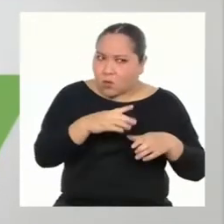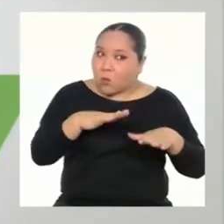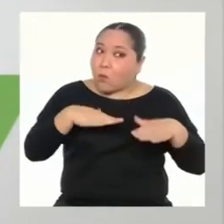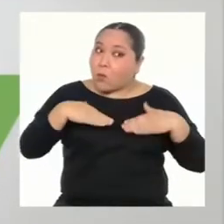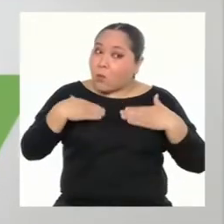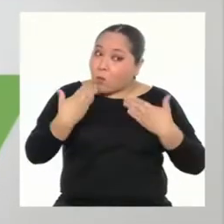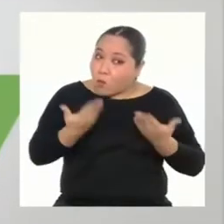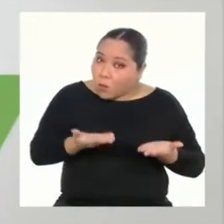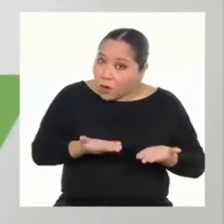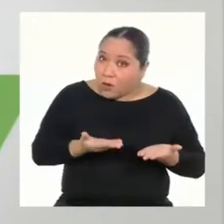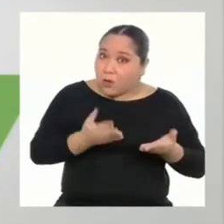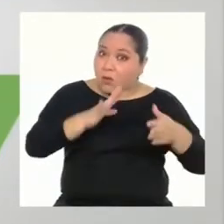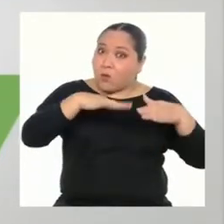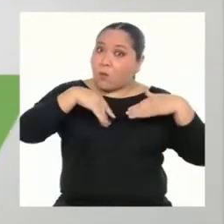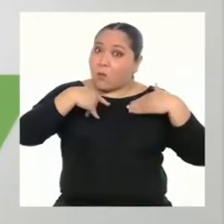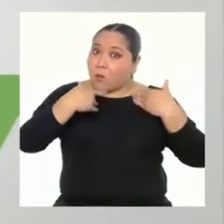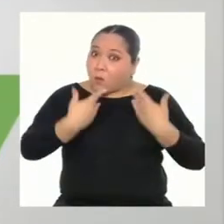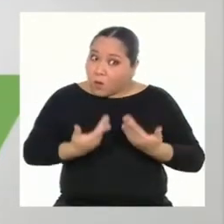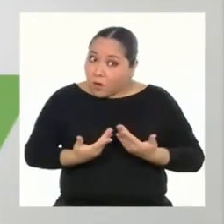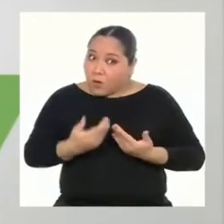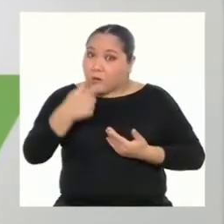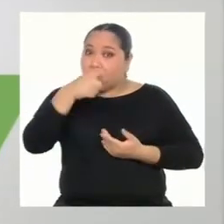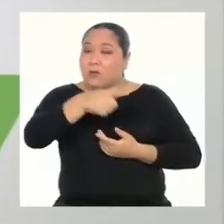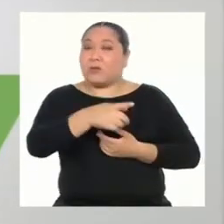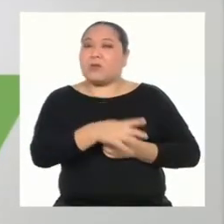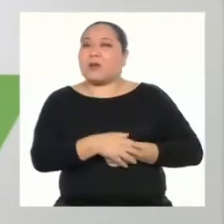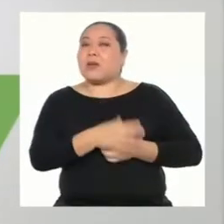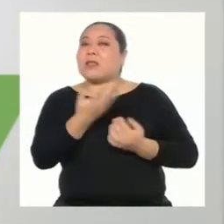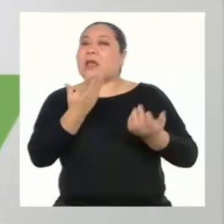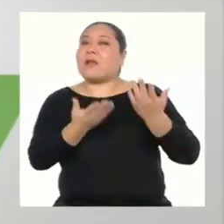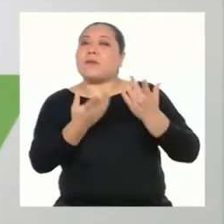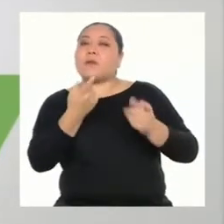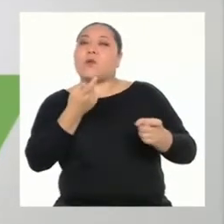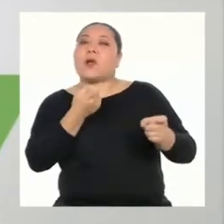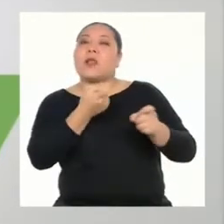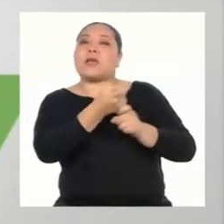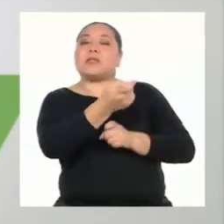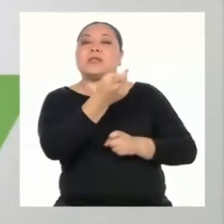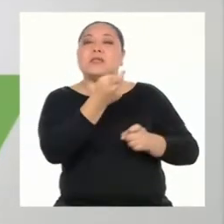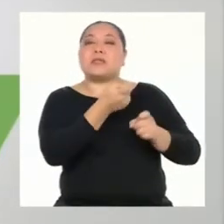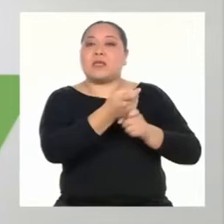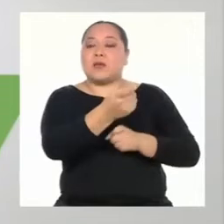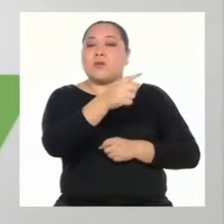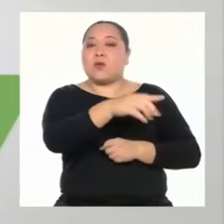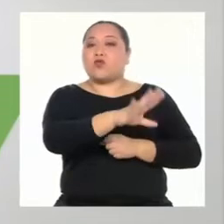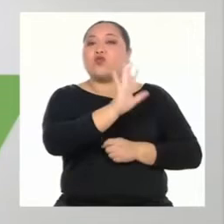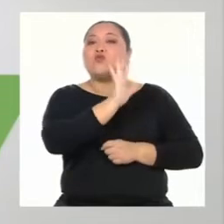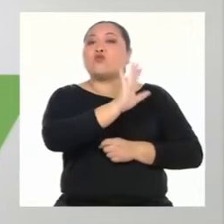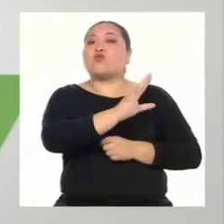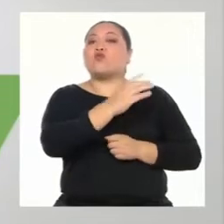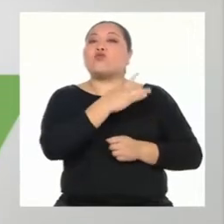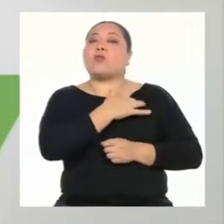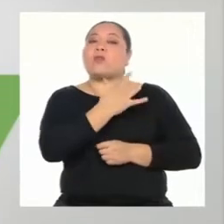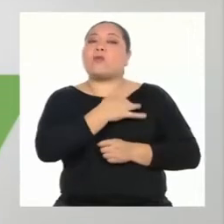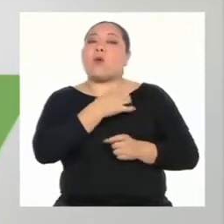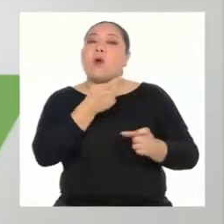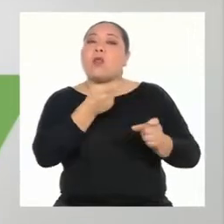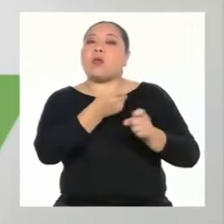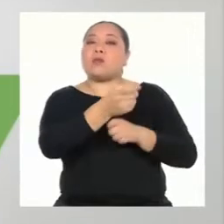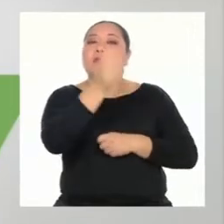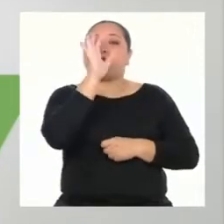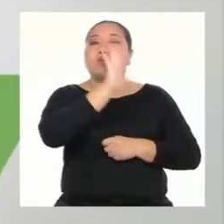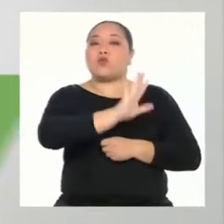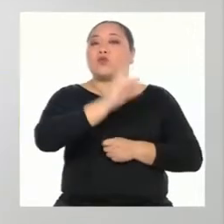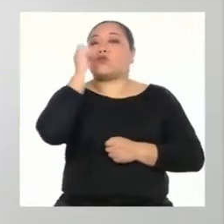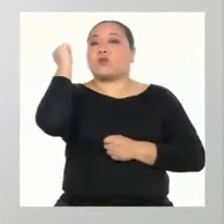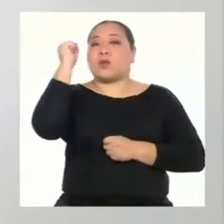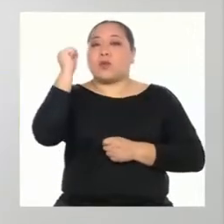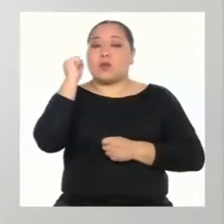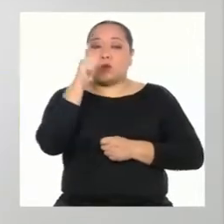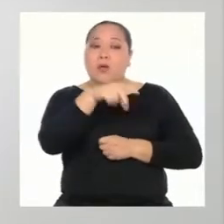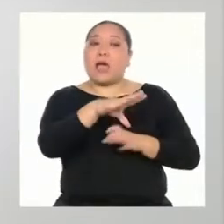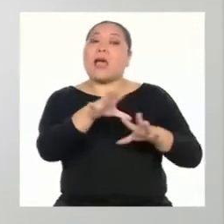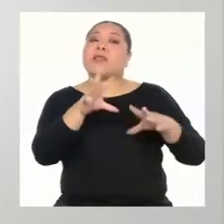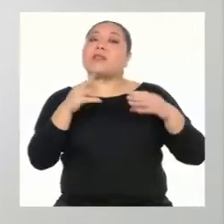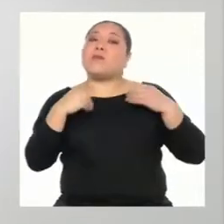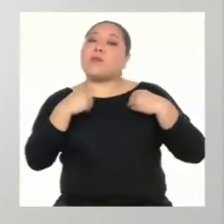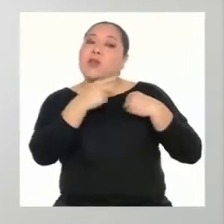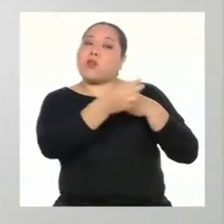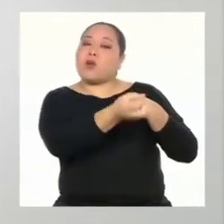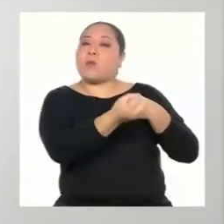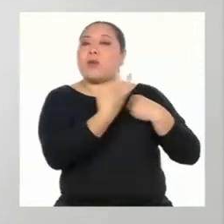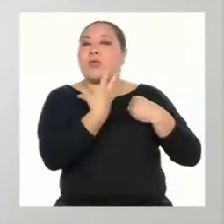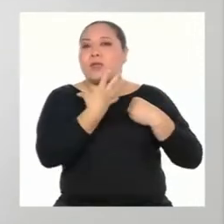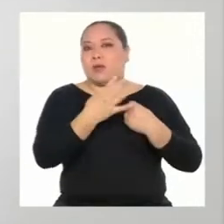realizar alguna acción que repercute en los sentimientos o derechos de la otra persona y aceptar lo que esta persona nos